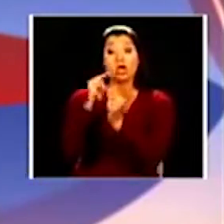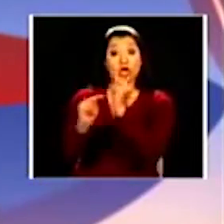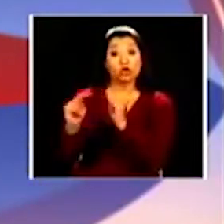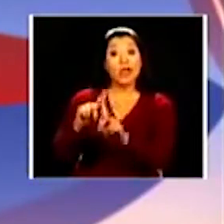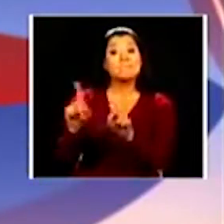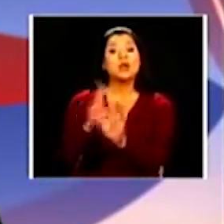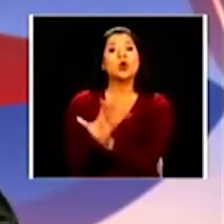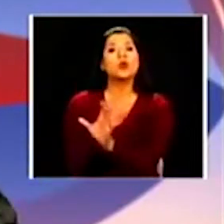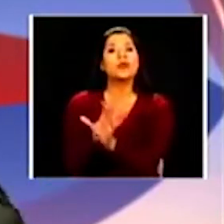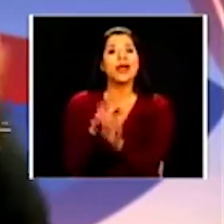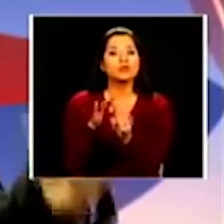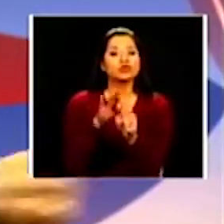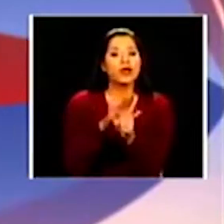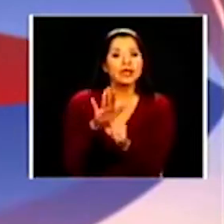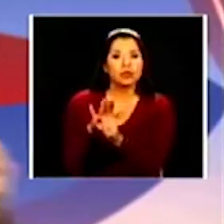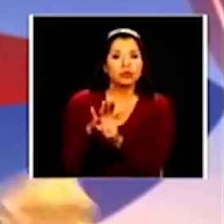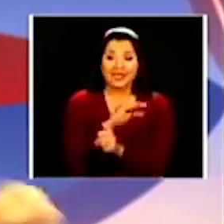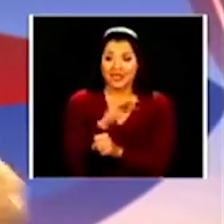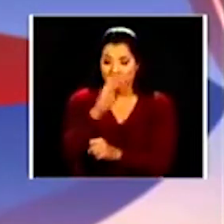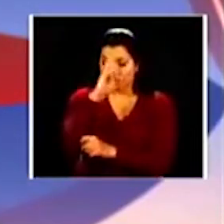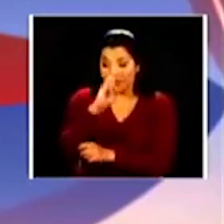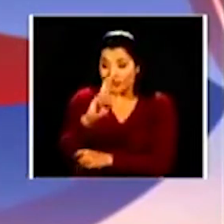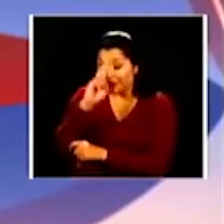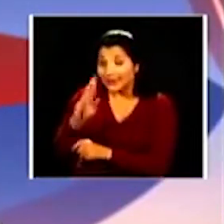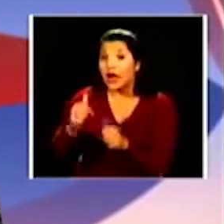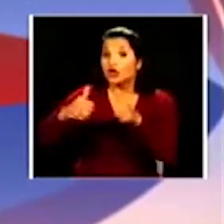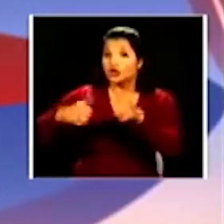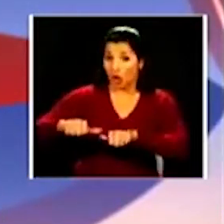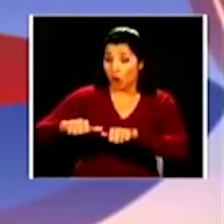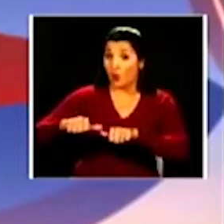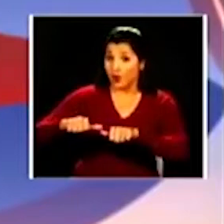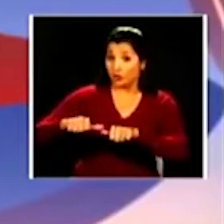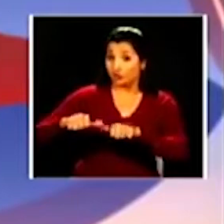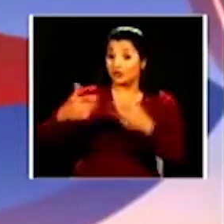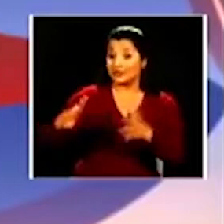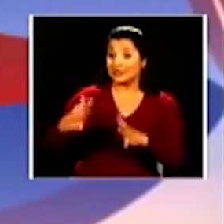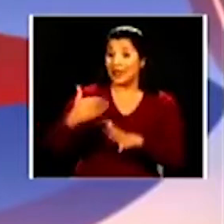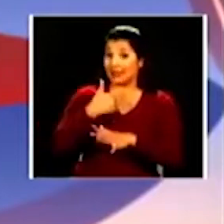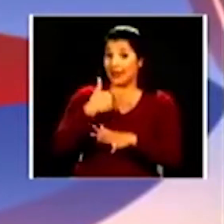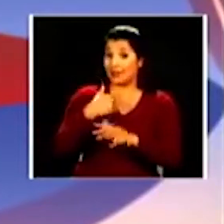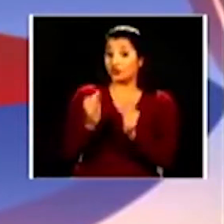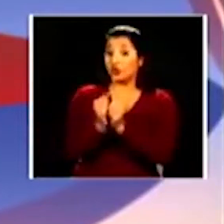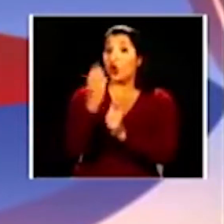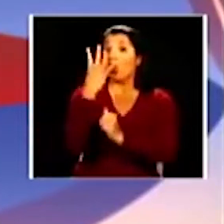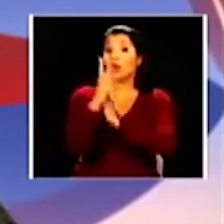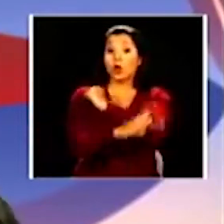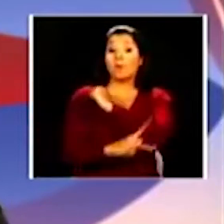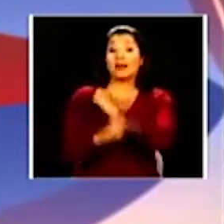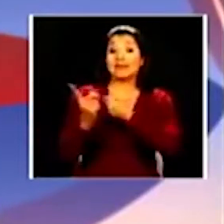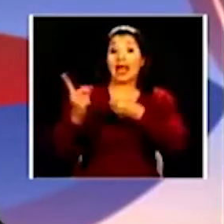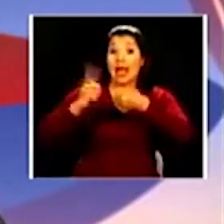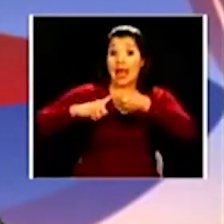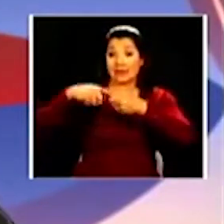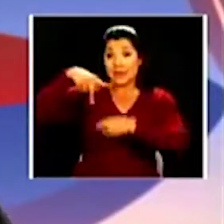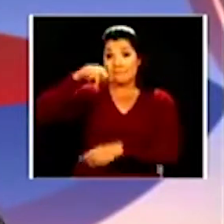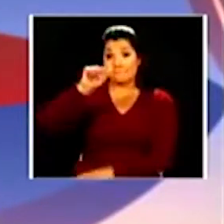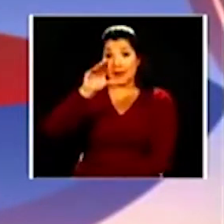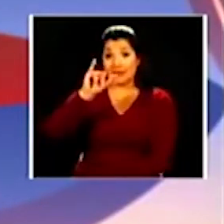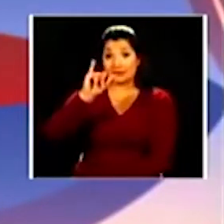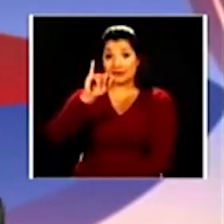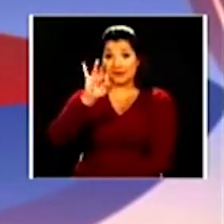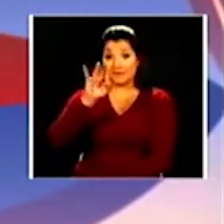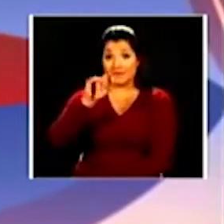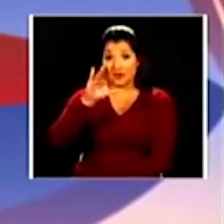y haciendo respetar los acuerdos en los tratados bilaterales que existen con los 4 países de Alianza del Pacífico. Los agricultores serán también